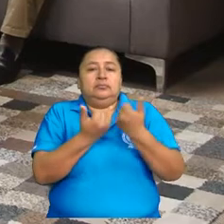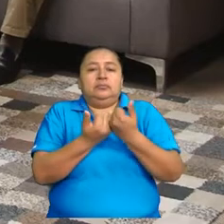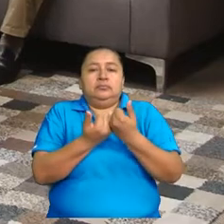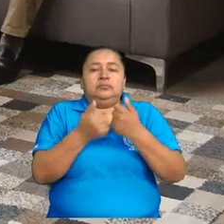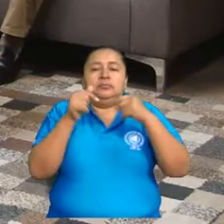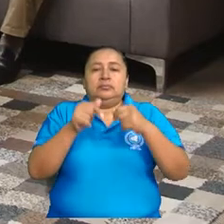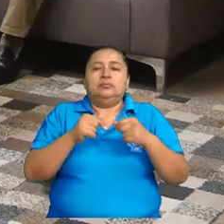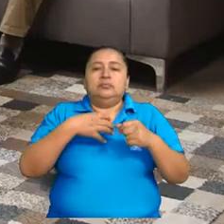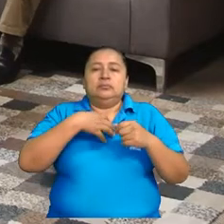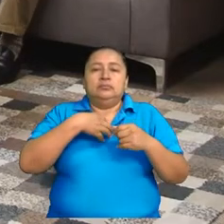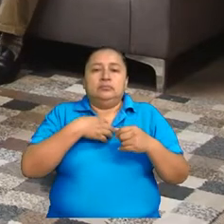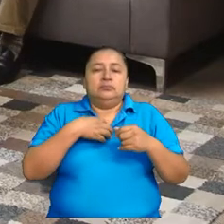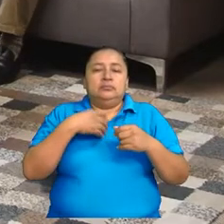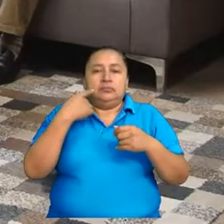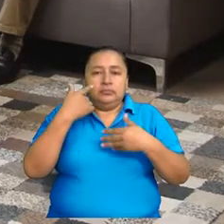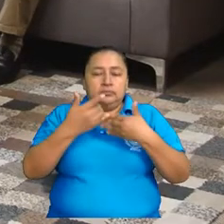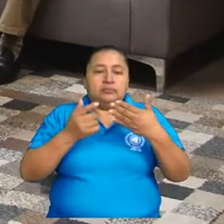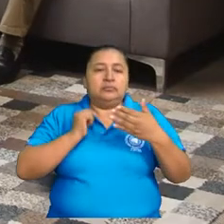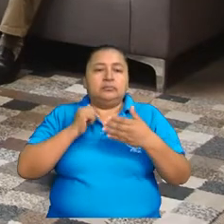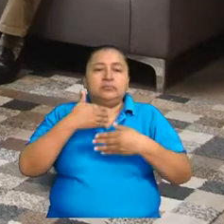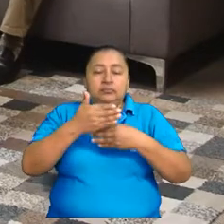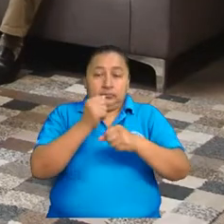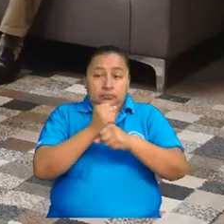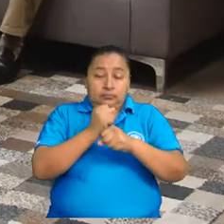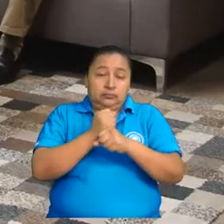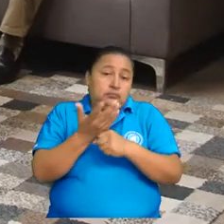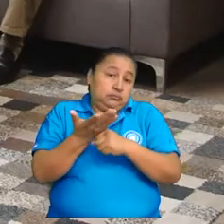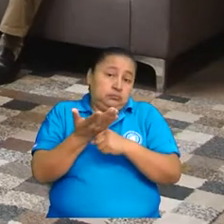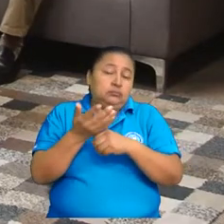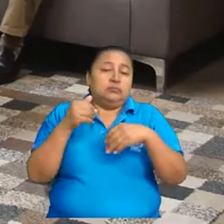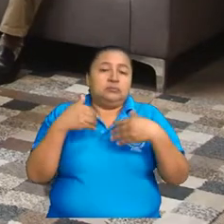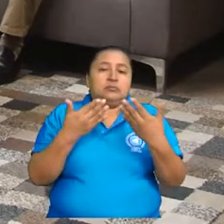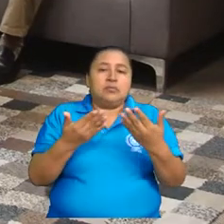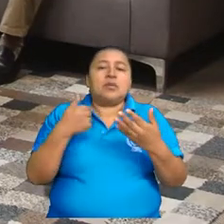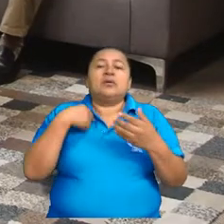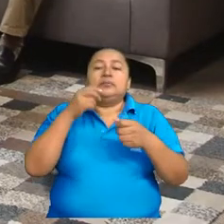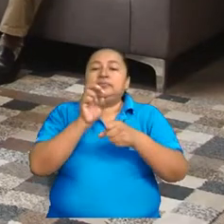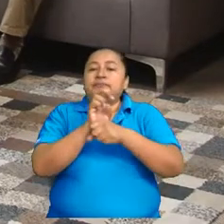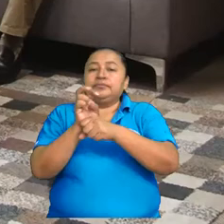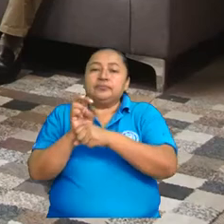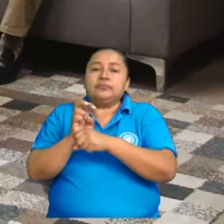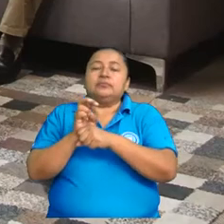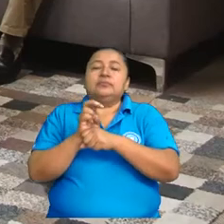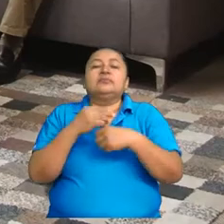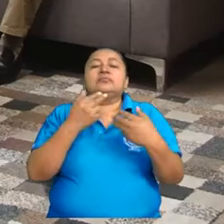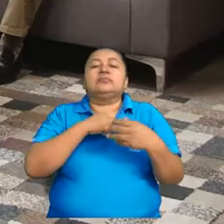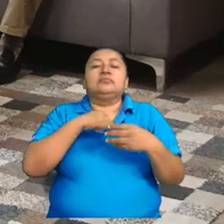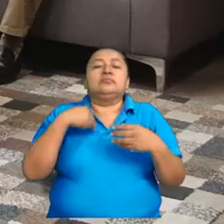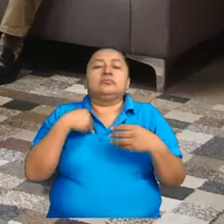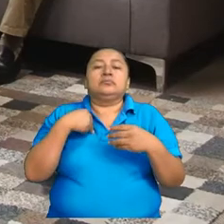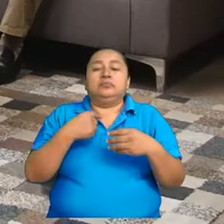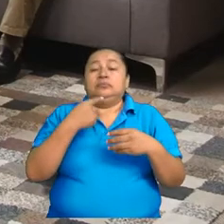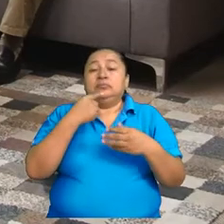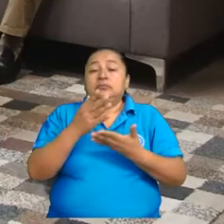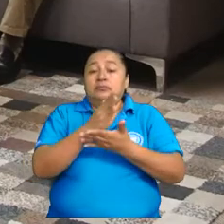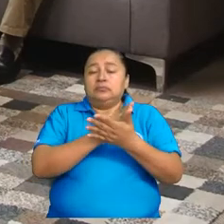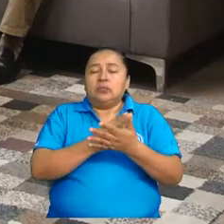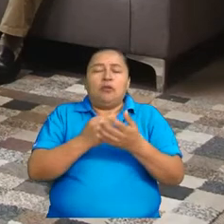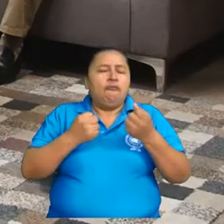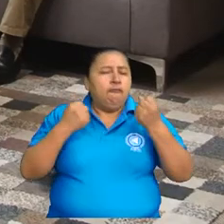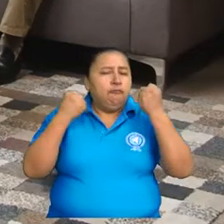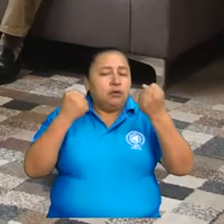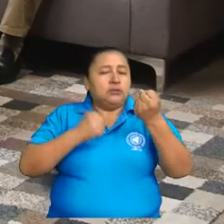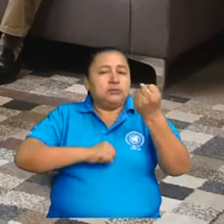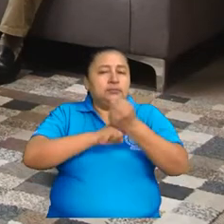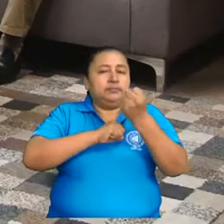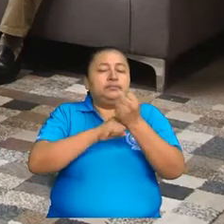la comunitaria, la propia familia. Entonces esa vigilancia es la que le hemos dado una gran fuerza